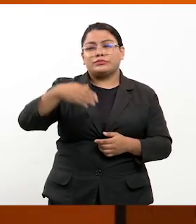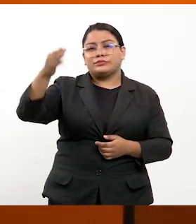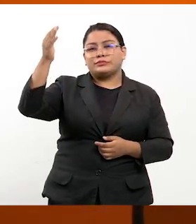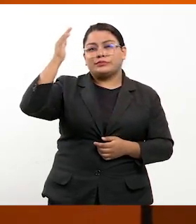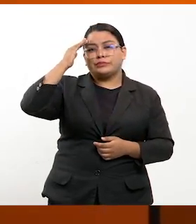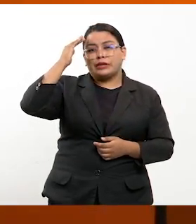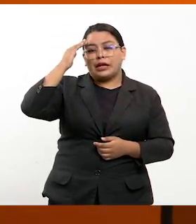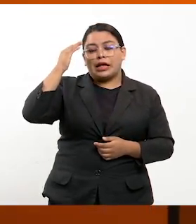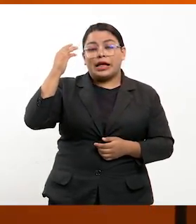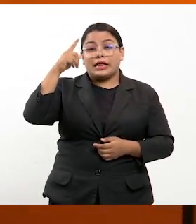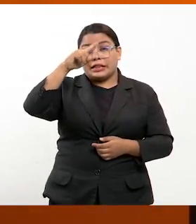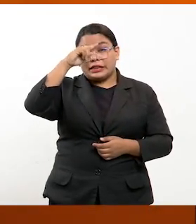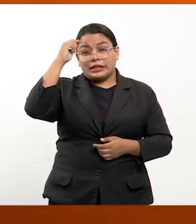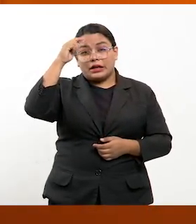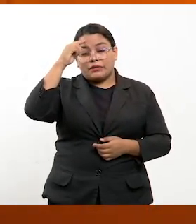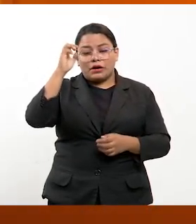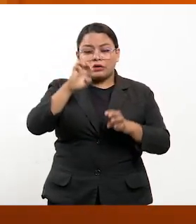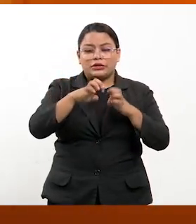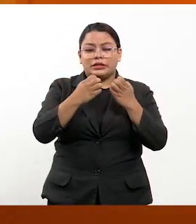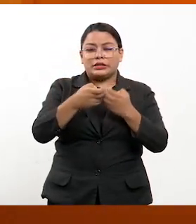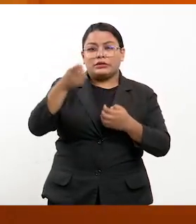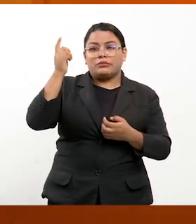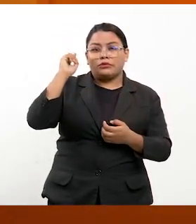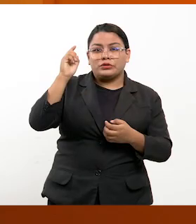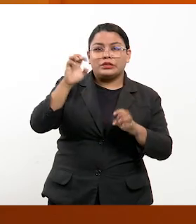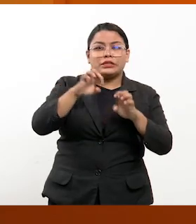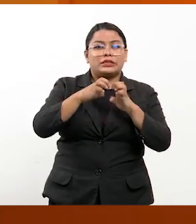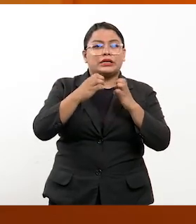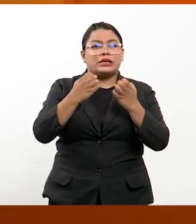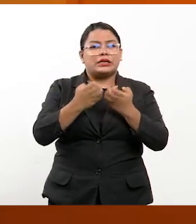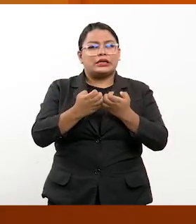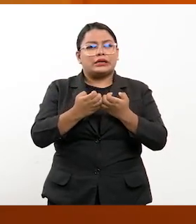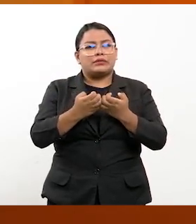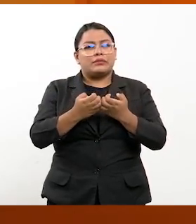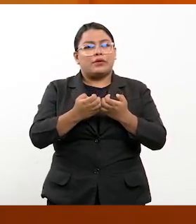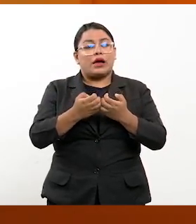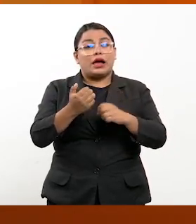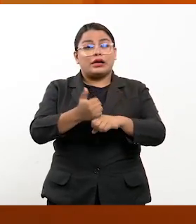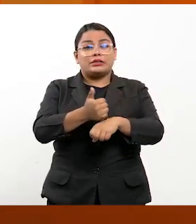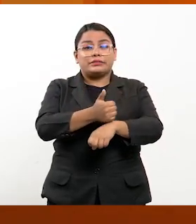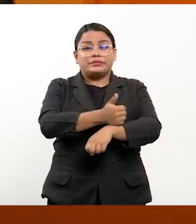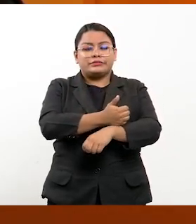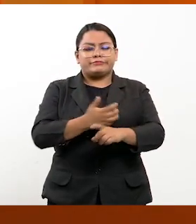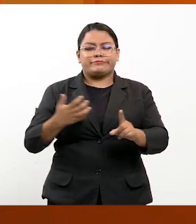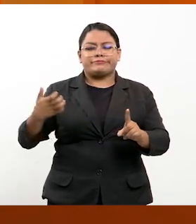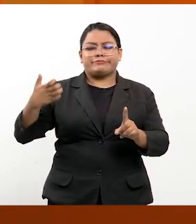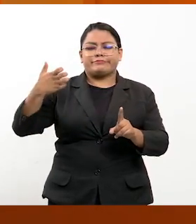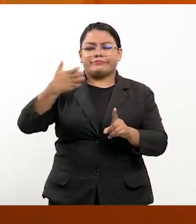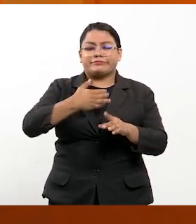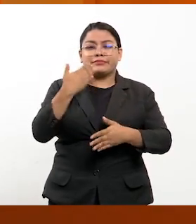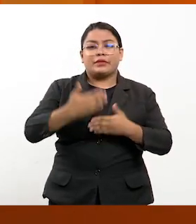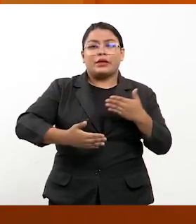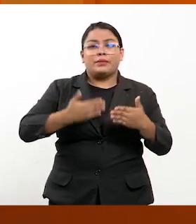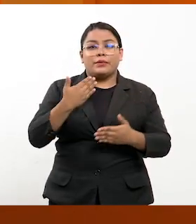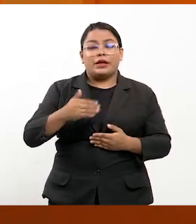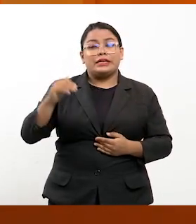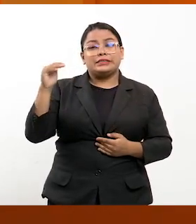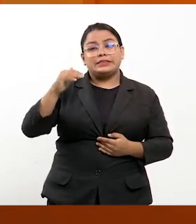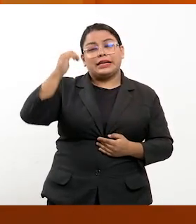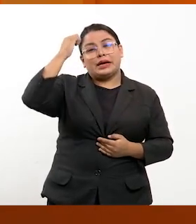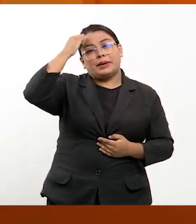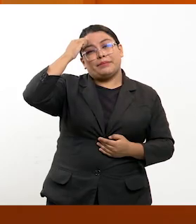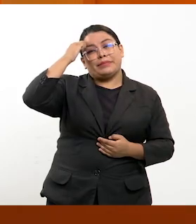que nuestras labores, tanto de equipo docente como de equipo administrativo, están enfocadas en el proceso de enseñanza